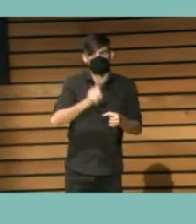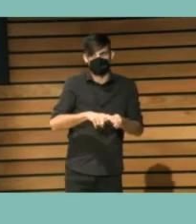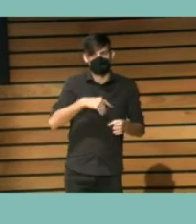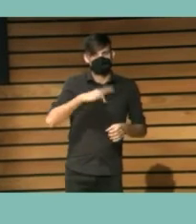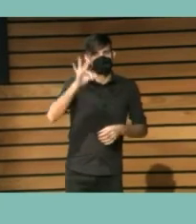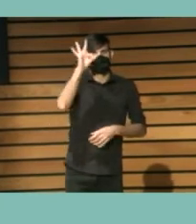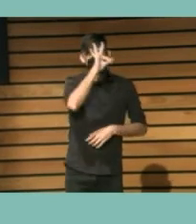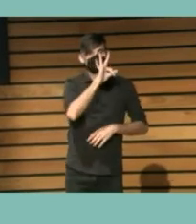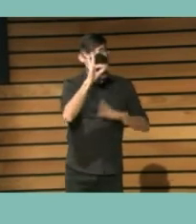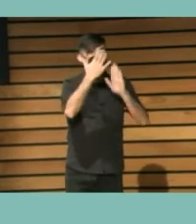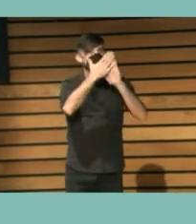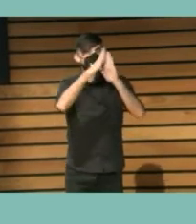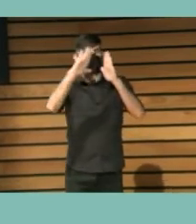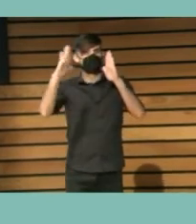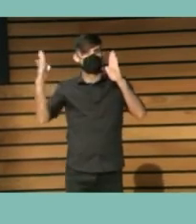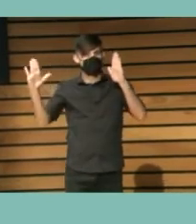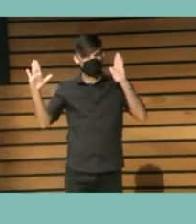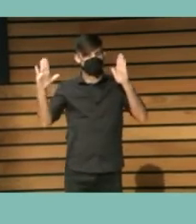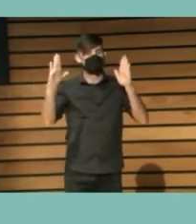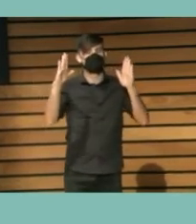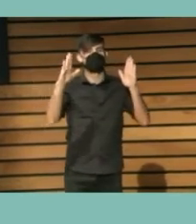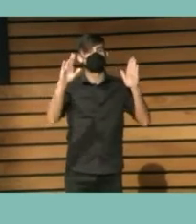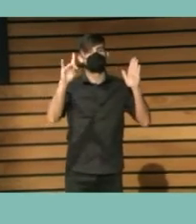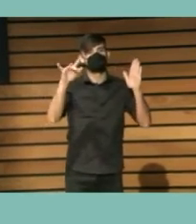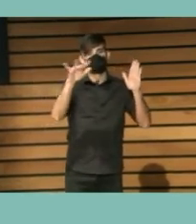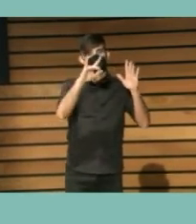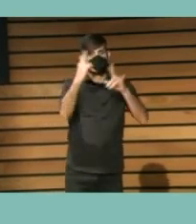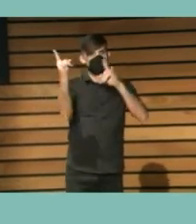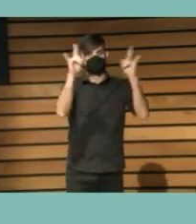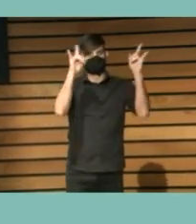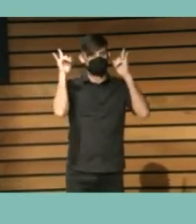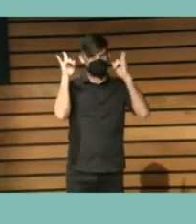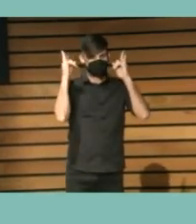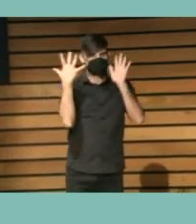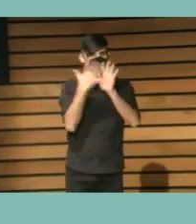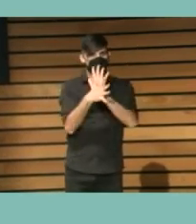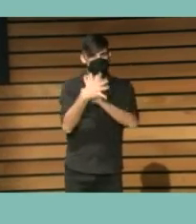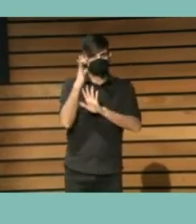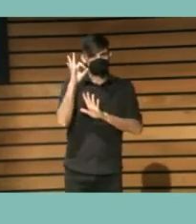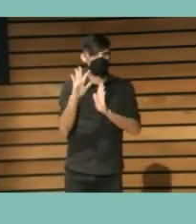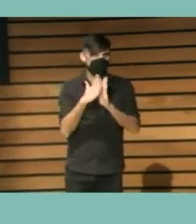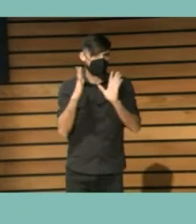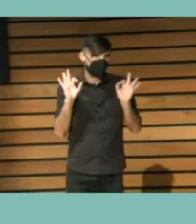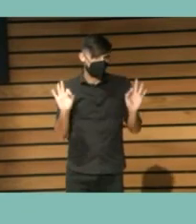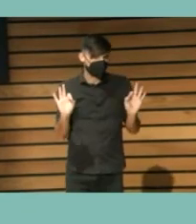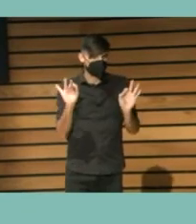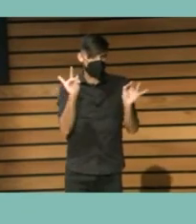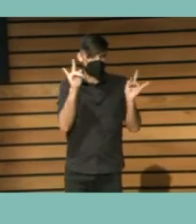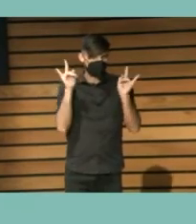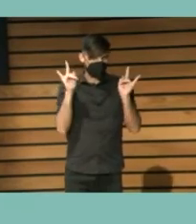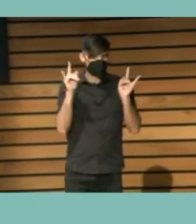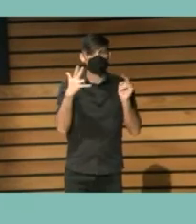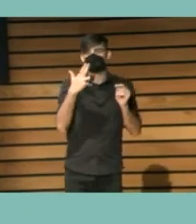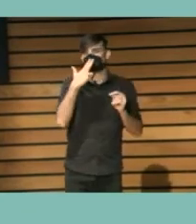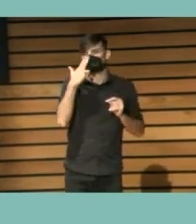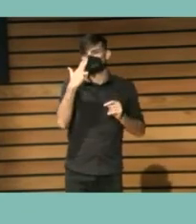las bibliotecas de Amazonas y eran también bibliotecas, ¿eh? Muy, muy